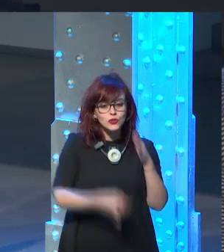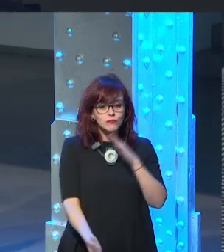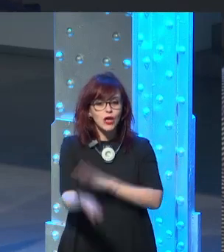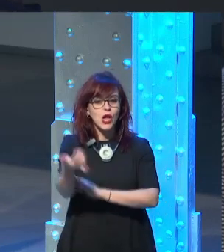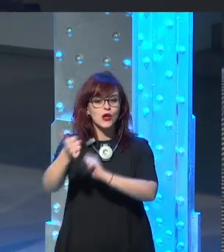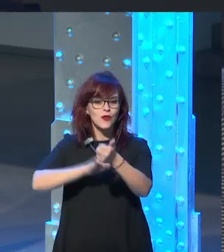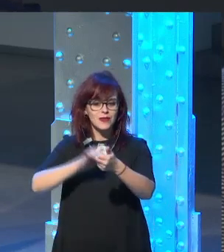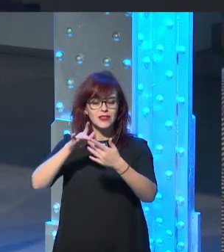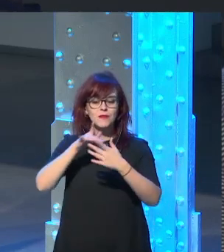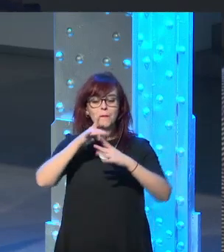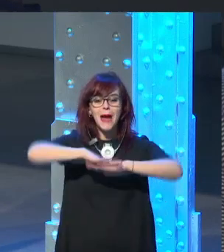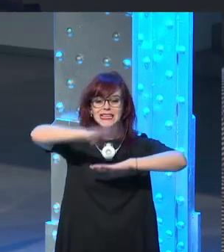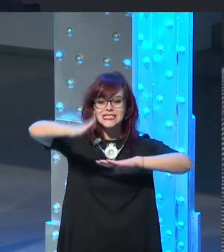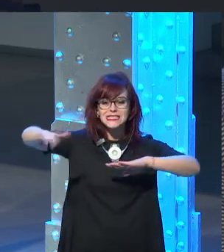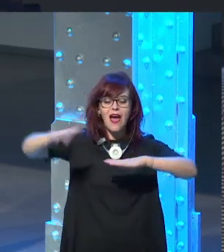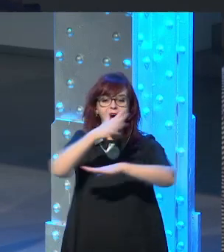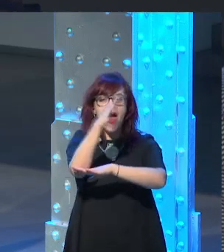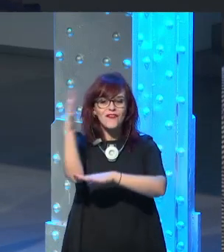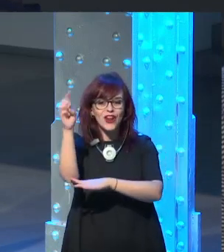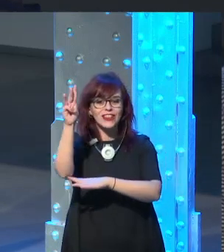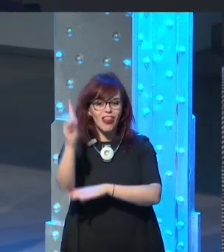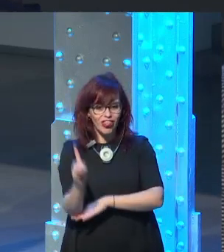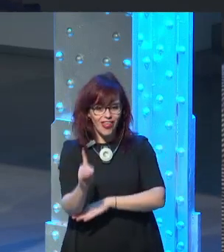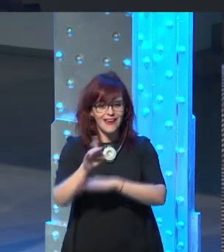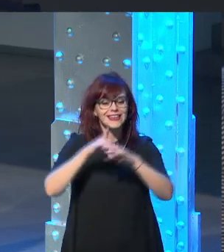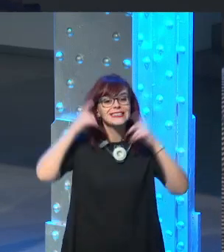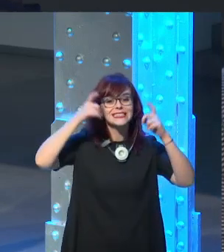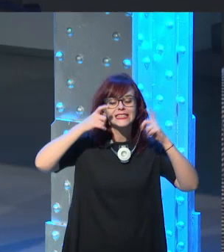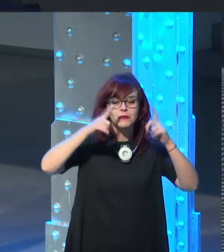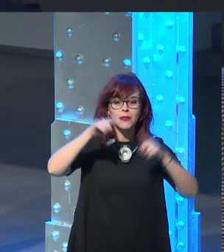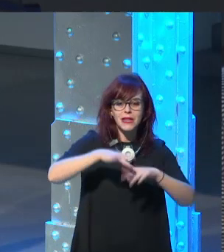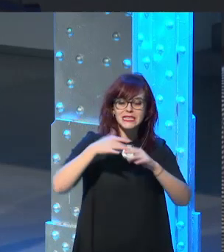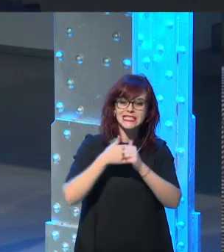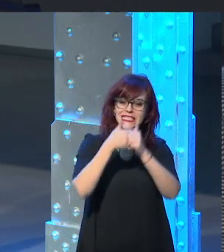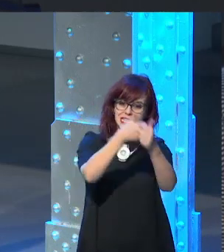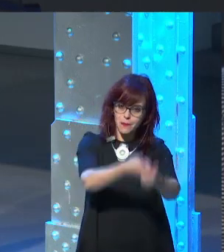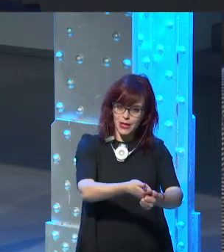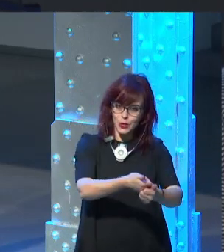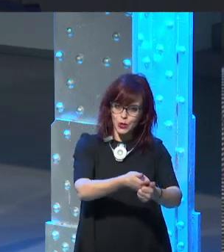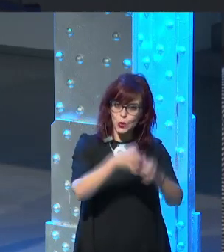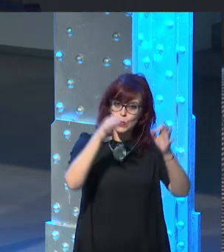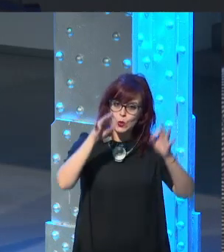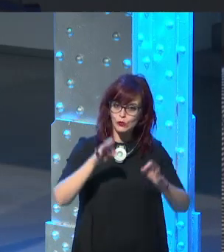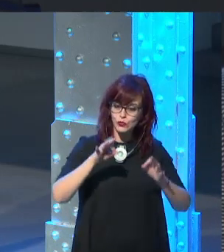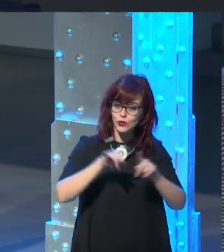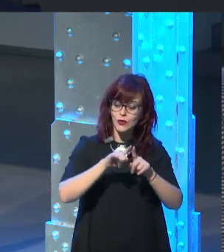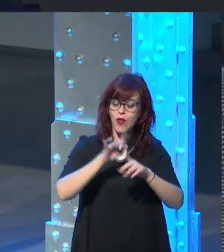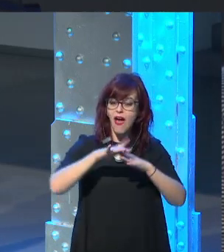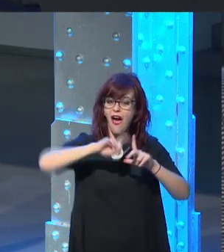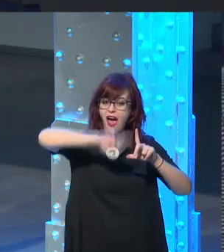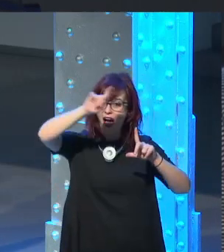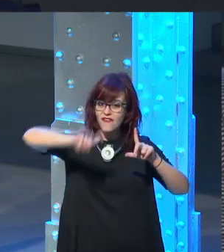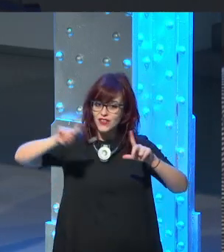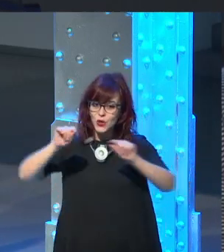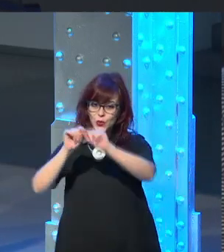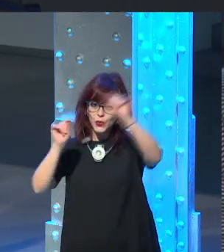el paisaje, lo hemos poblado con árboles en 3D y hemos hecho un seguimiento con estos